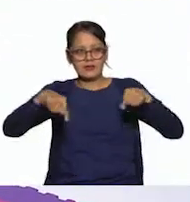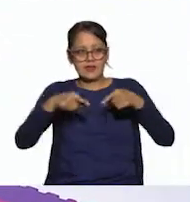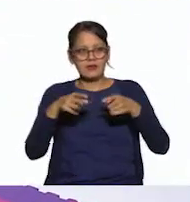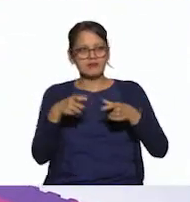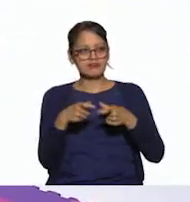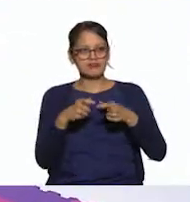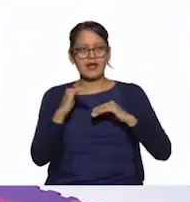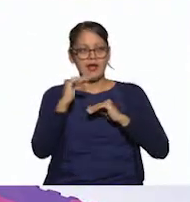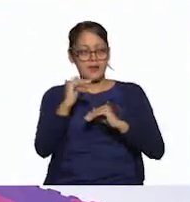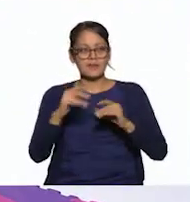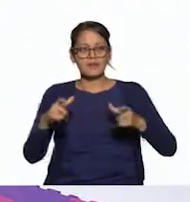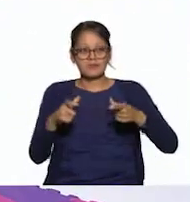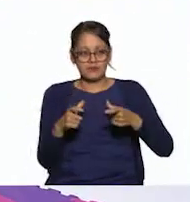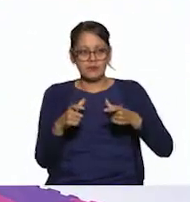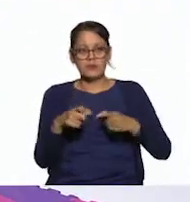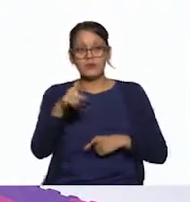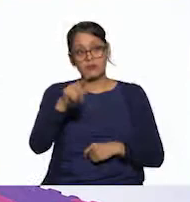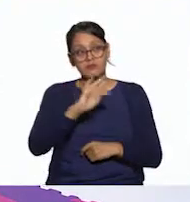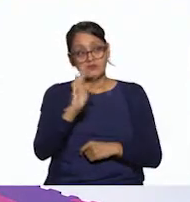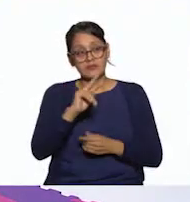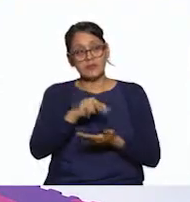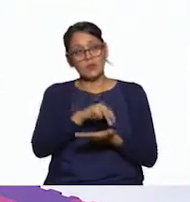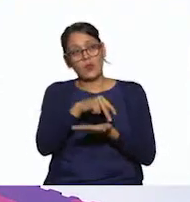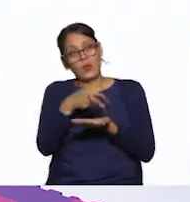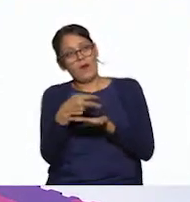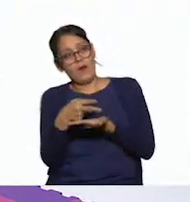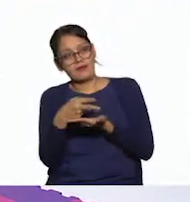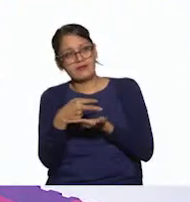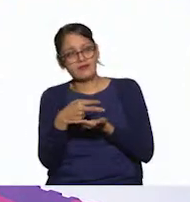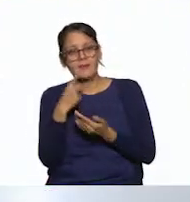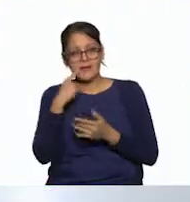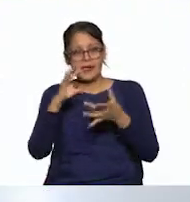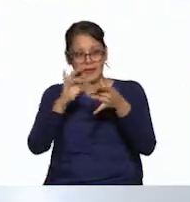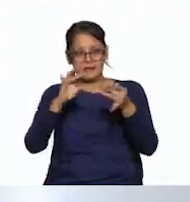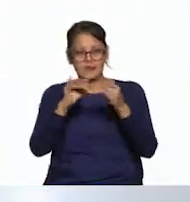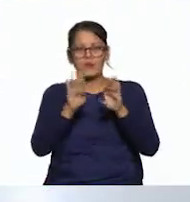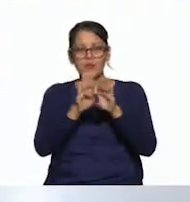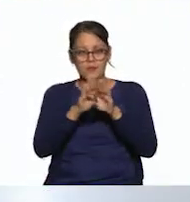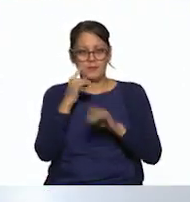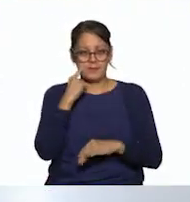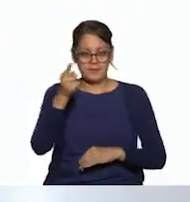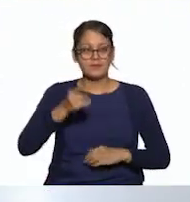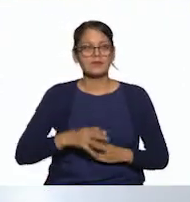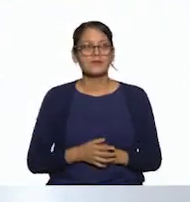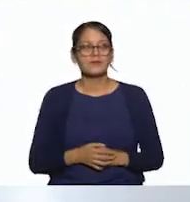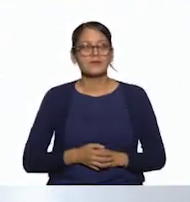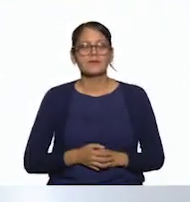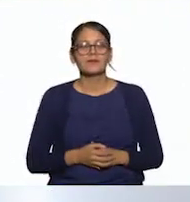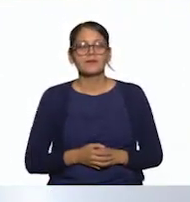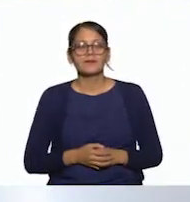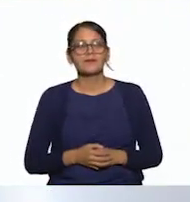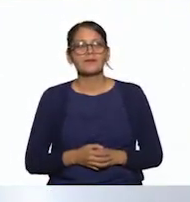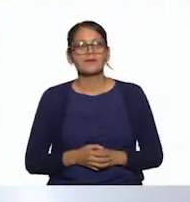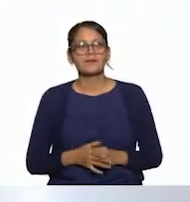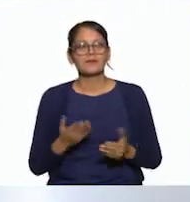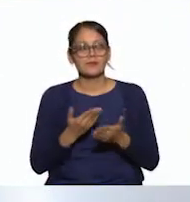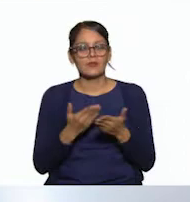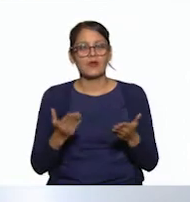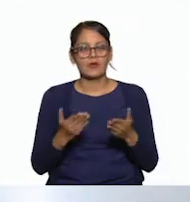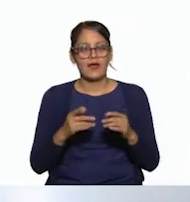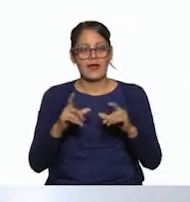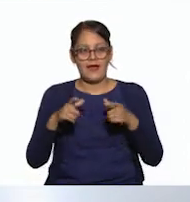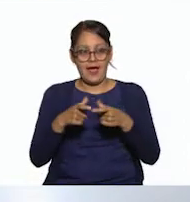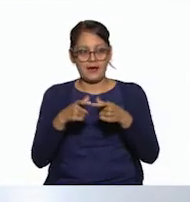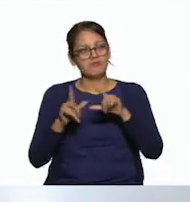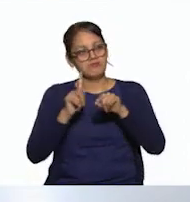ustedes si se acuestan, voy a hacerla un poco de este lado para explicarle a los niños y a las niñas. Vamos a poner nuestro aro de este